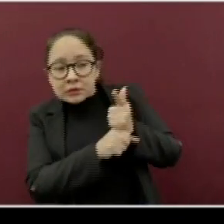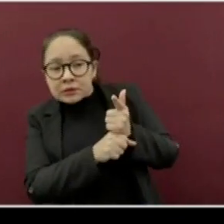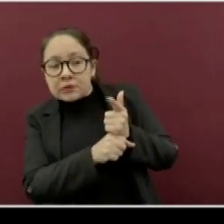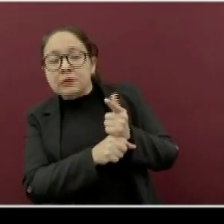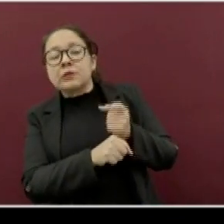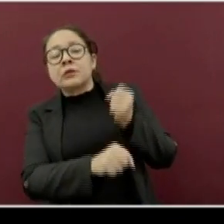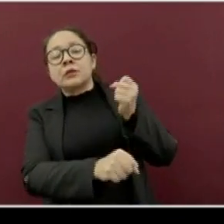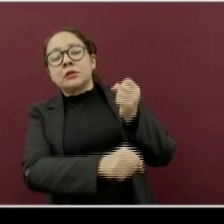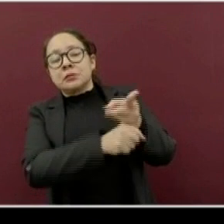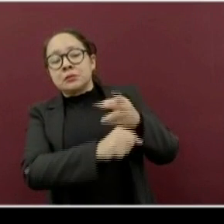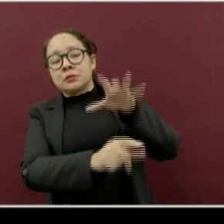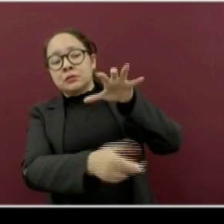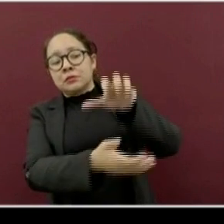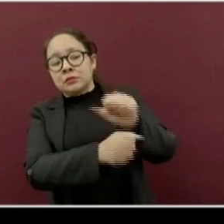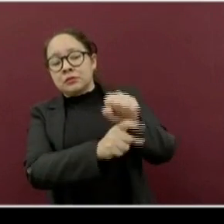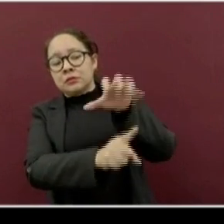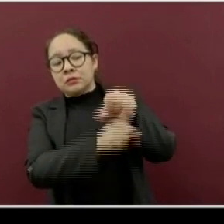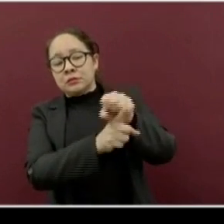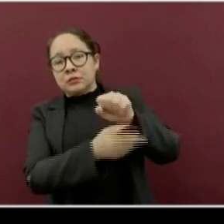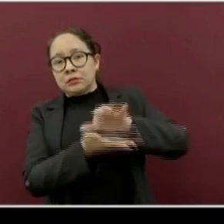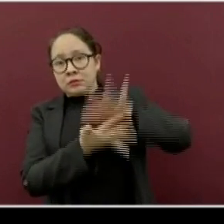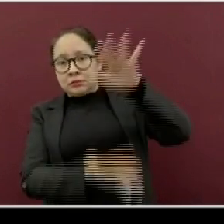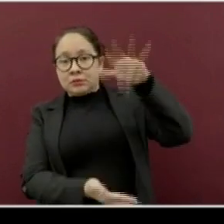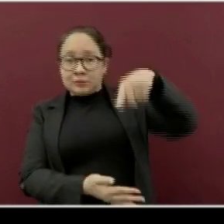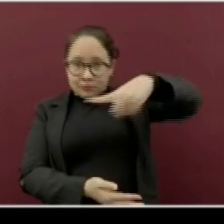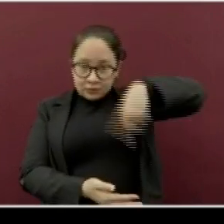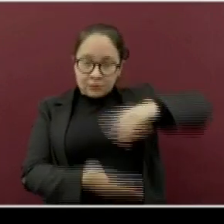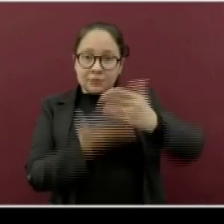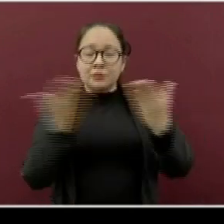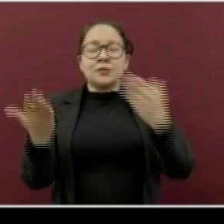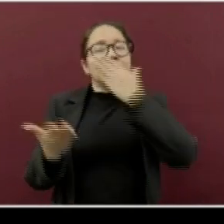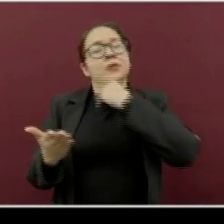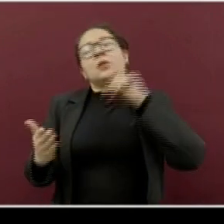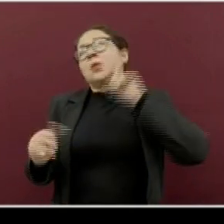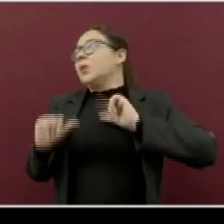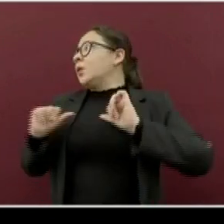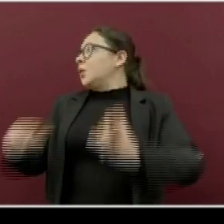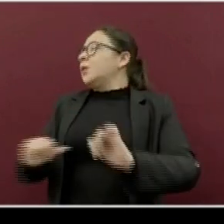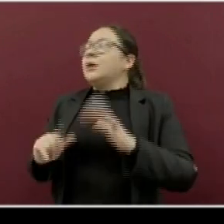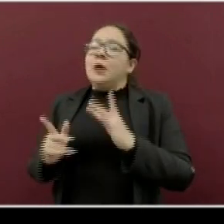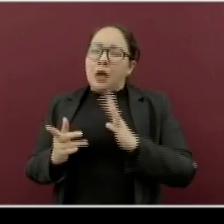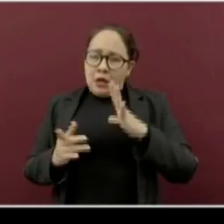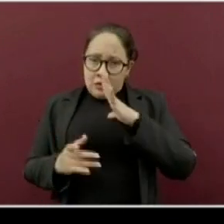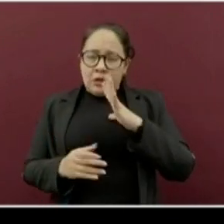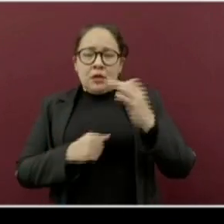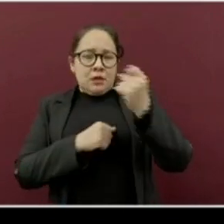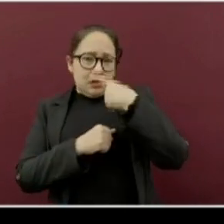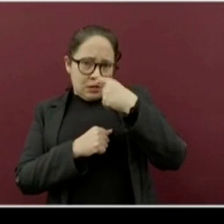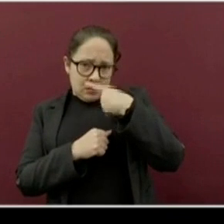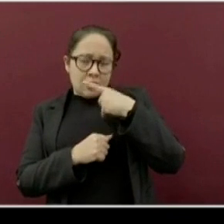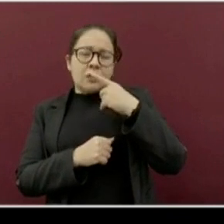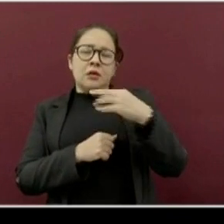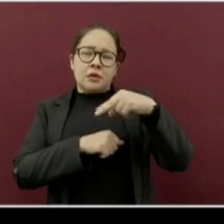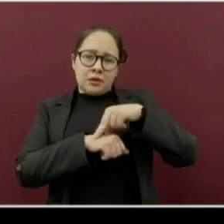tiempo. Y hoy son hombres y mujeres que llevan su tratamiento médico.